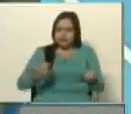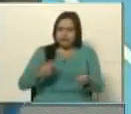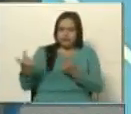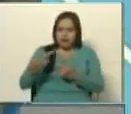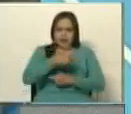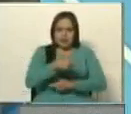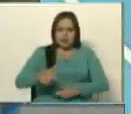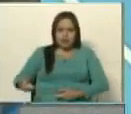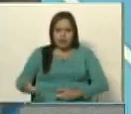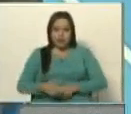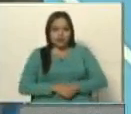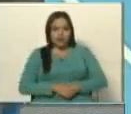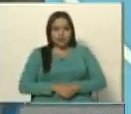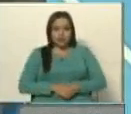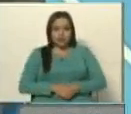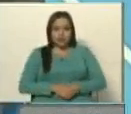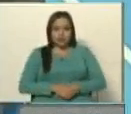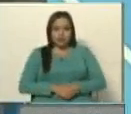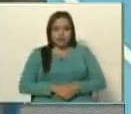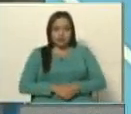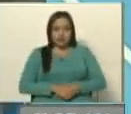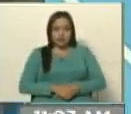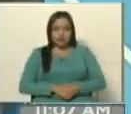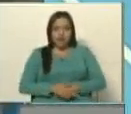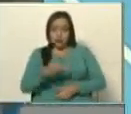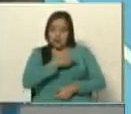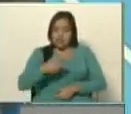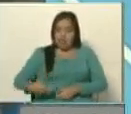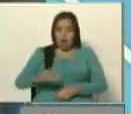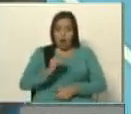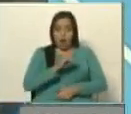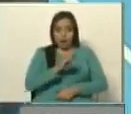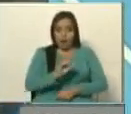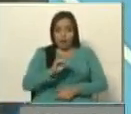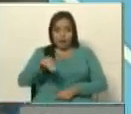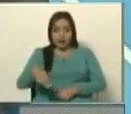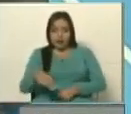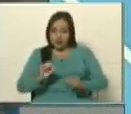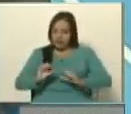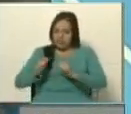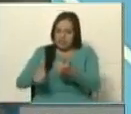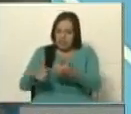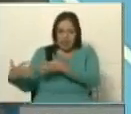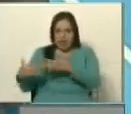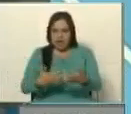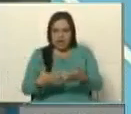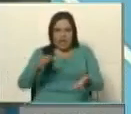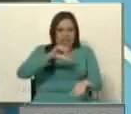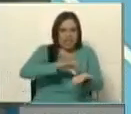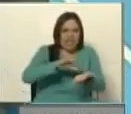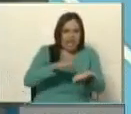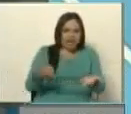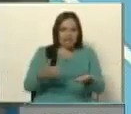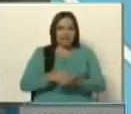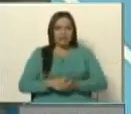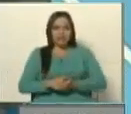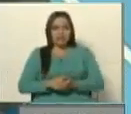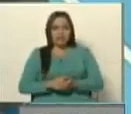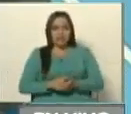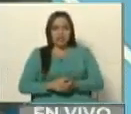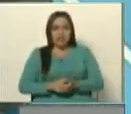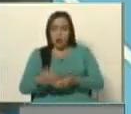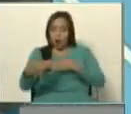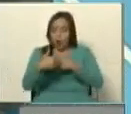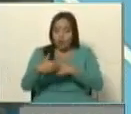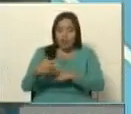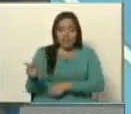su administración? Fue Obama, el presidente que extendió las guerras en Irak y en Afganistán. No solamente fue contra Venezuela, o sea,